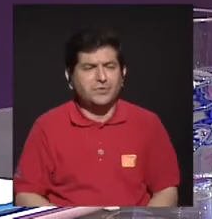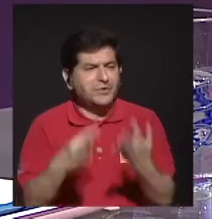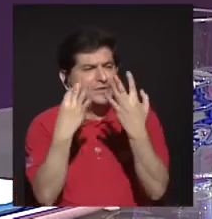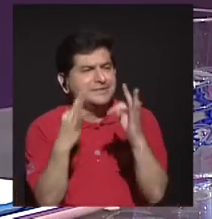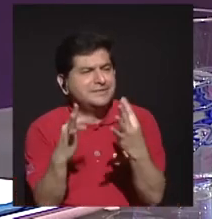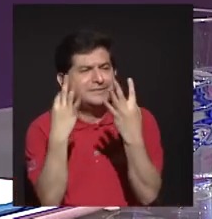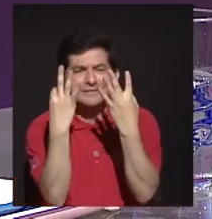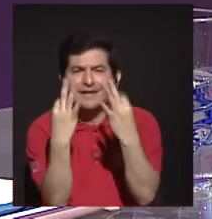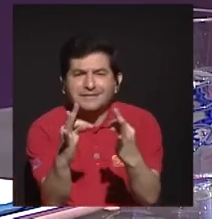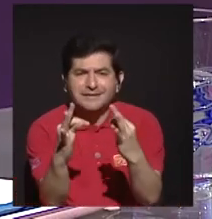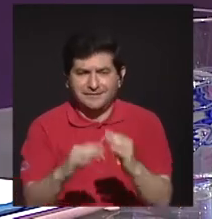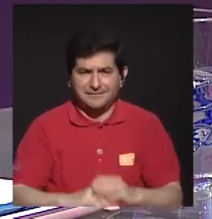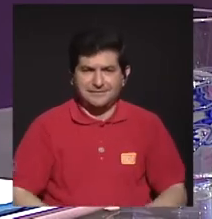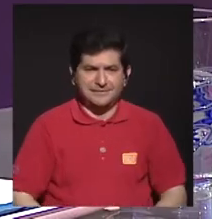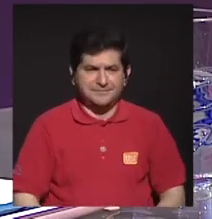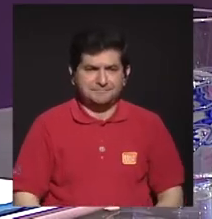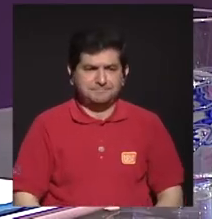buscar